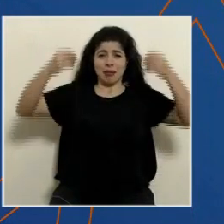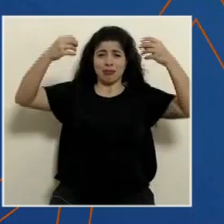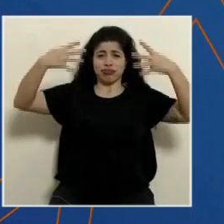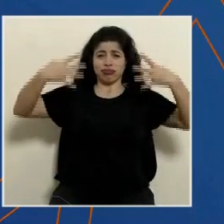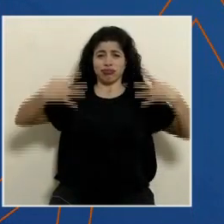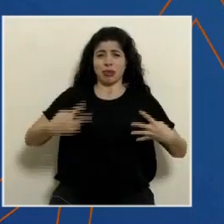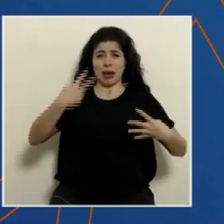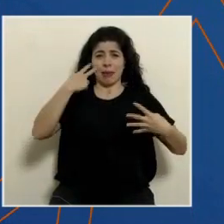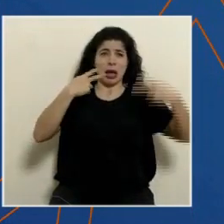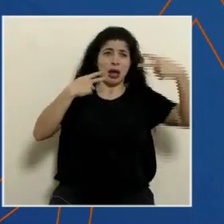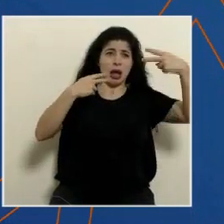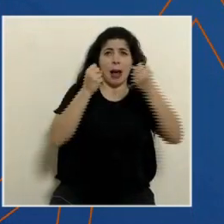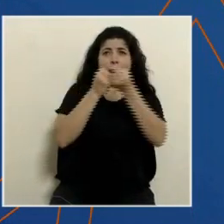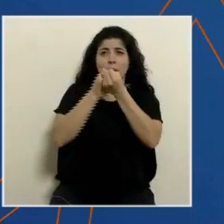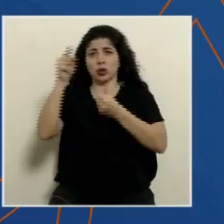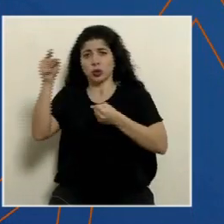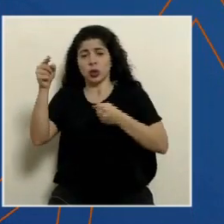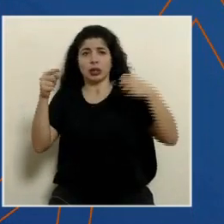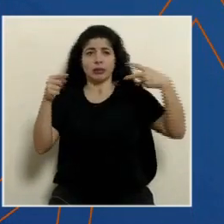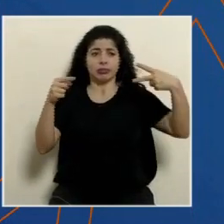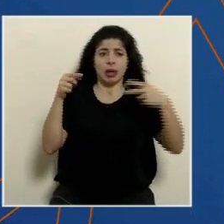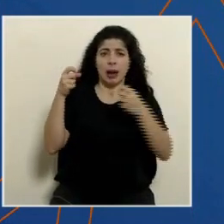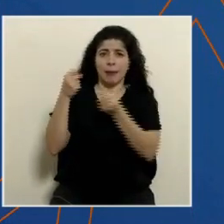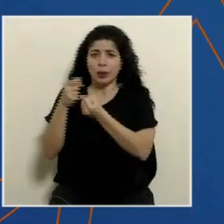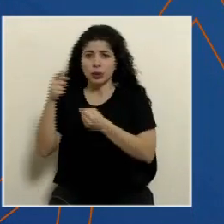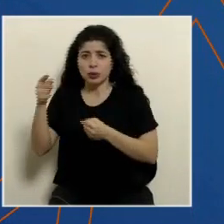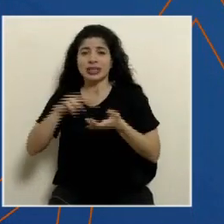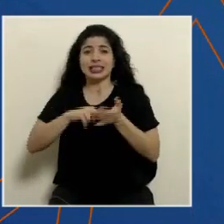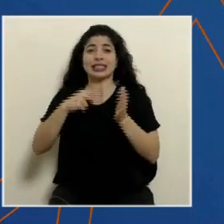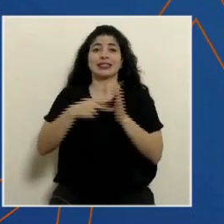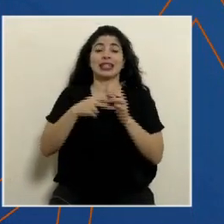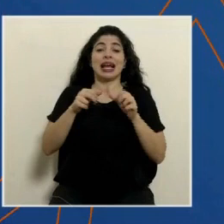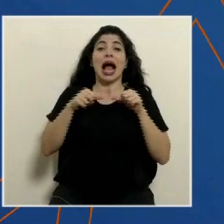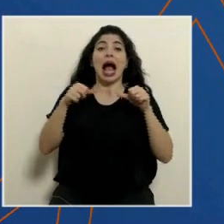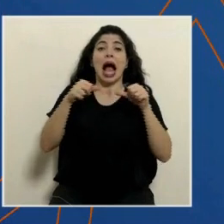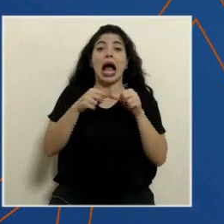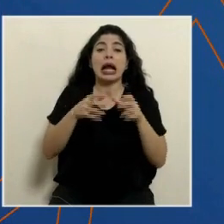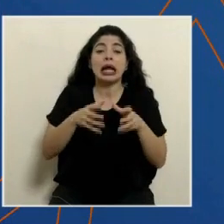pueden ver en la pantalla, hay una ampliación de área en